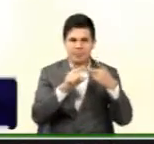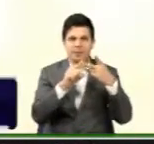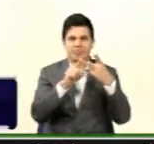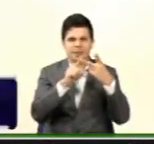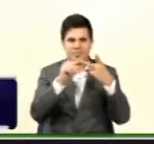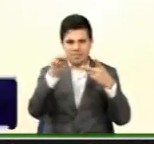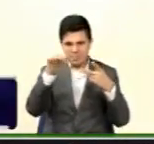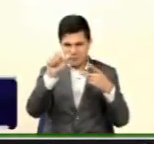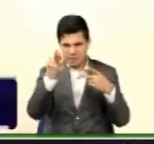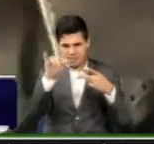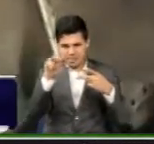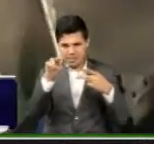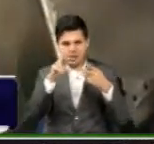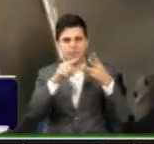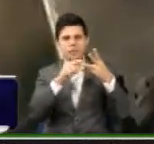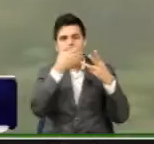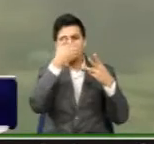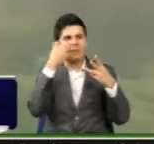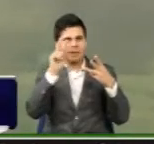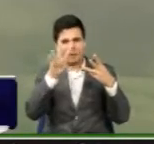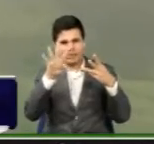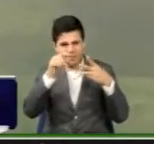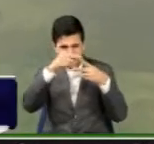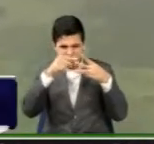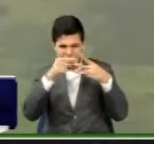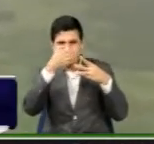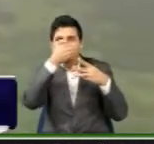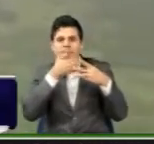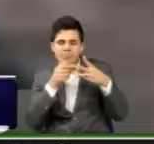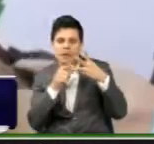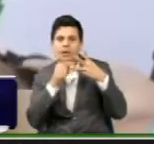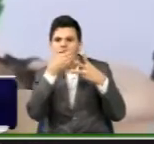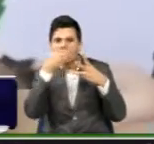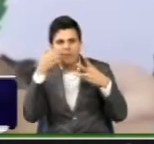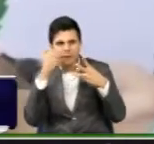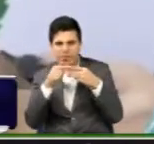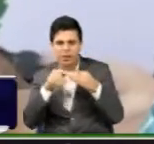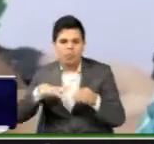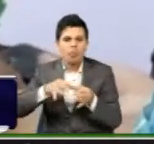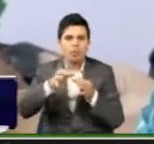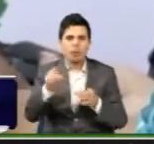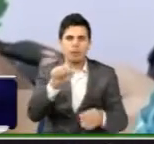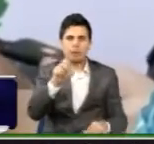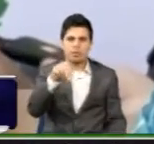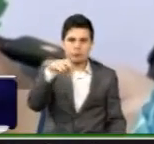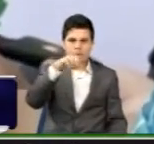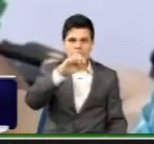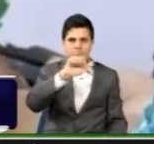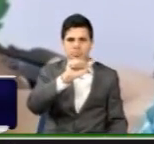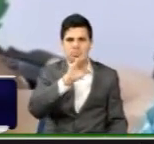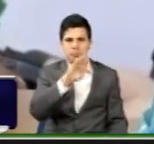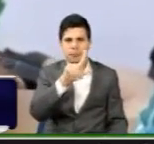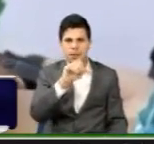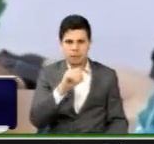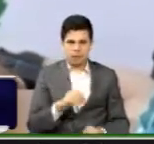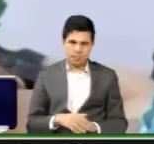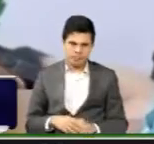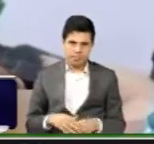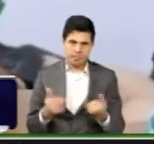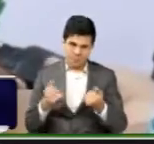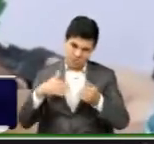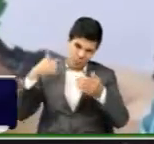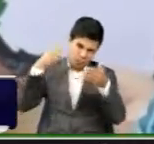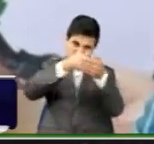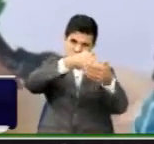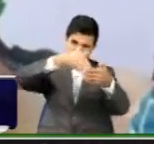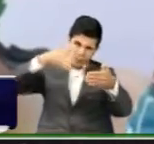el 24 de las FARC, en la vereda La Unión, en el municipio de San Pablo. La situación en la zona es totalmente controlada. Este es el segundo gran golpe que se